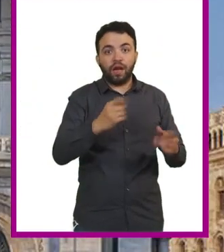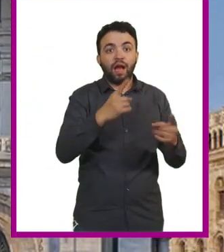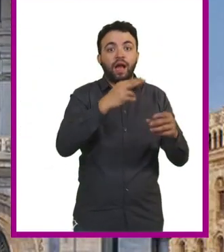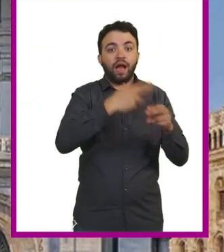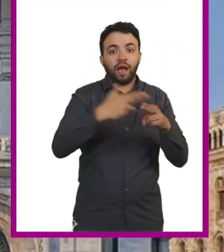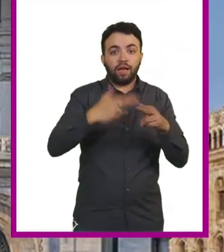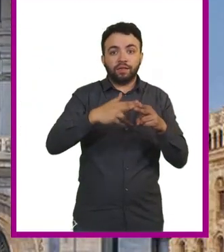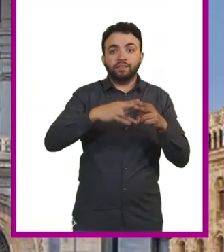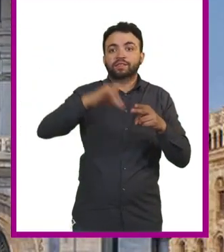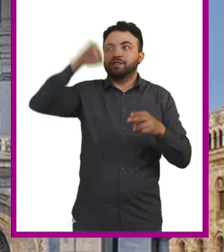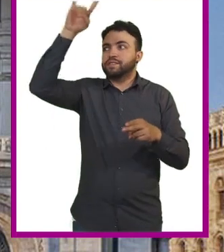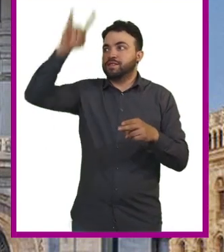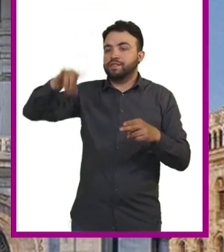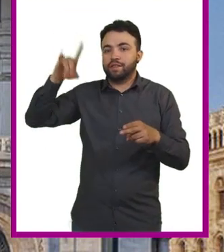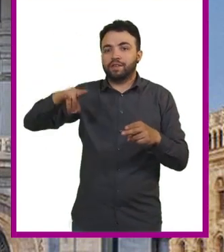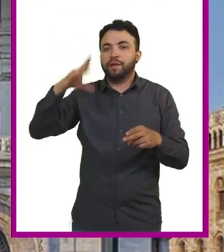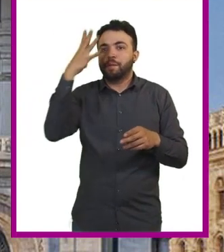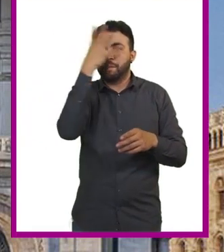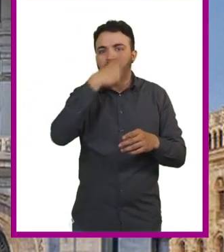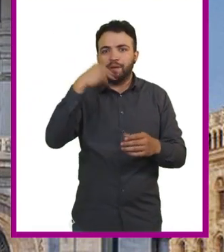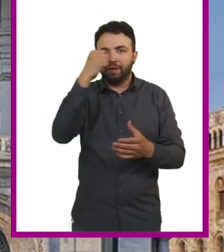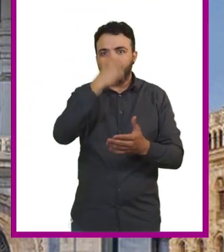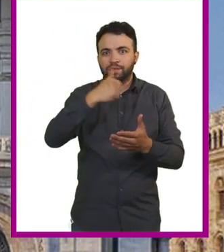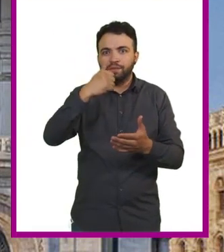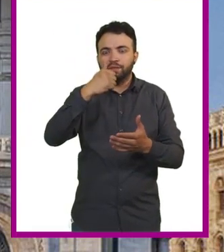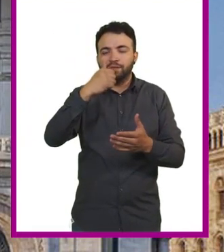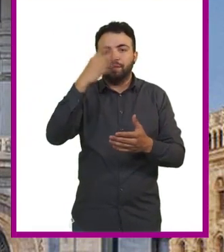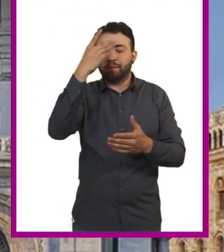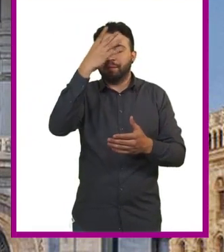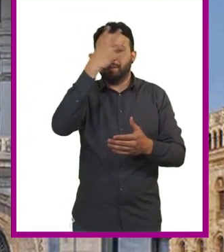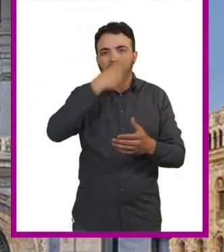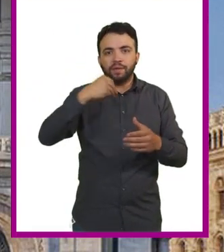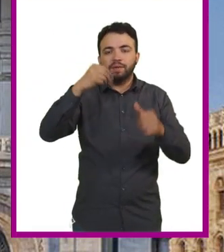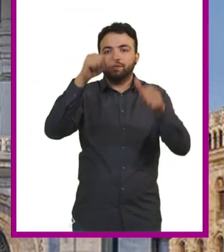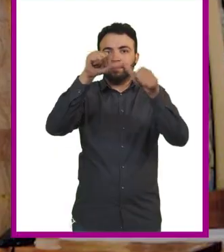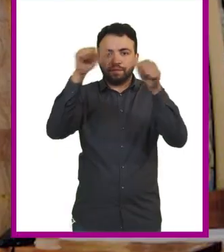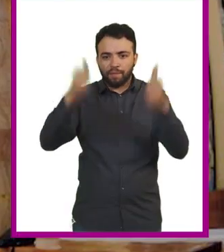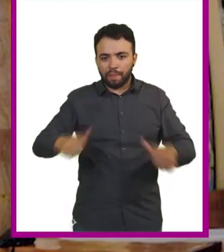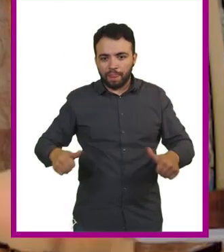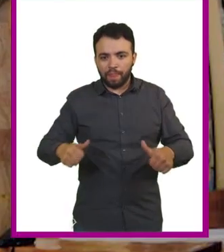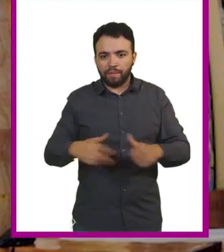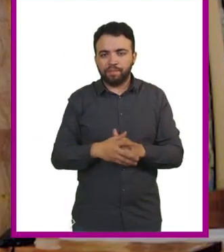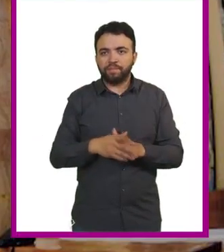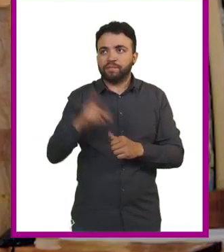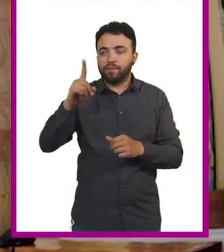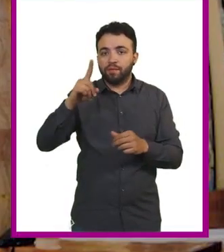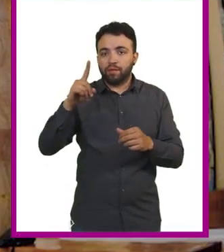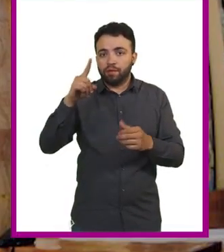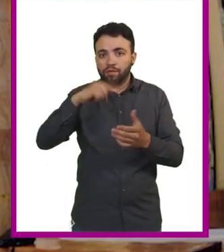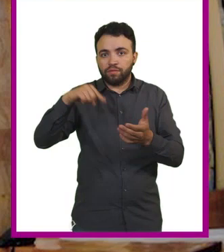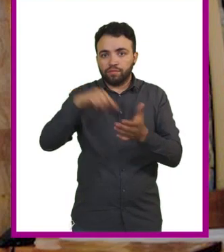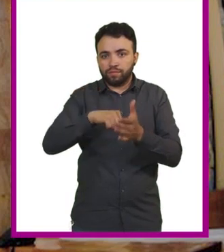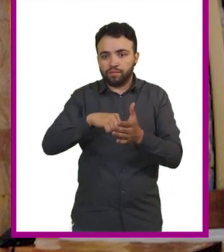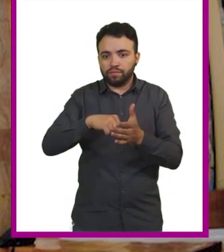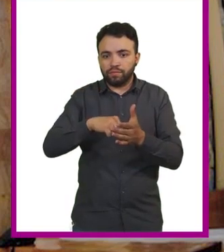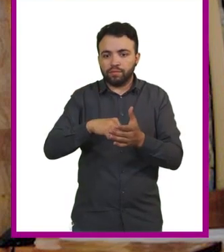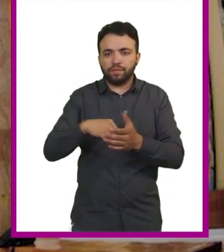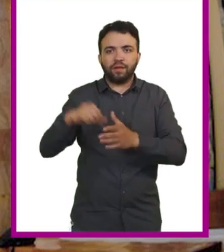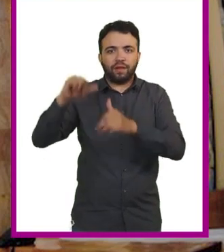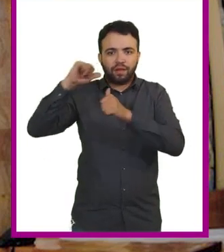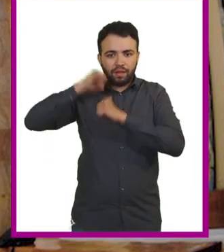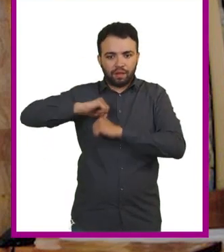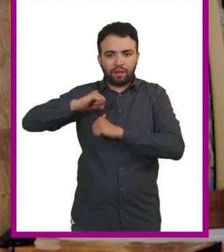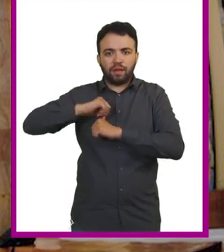Bellas Artes. Sé testigo de nuestro acontecer cultural y artístico contemporáneo. Recinto que, como en aquellos tiempos